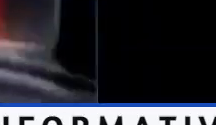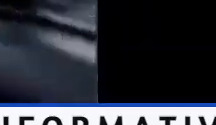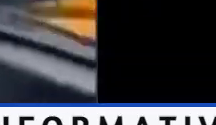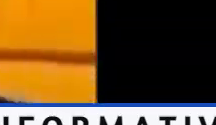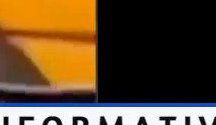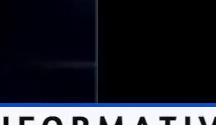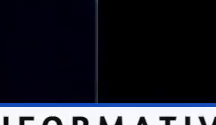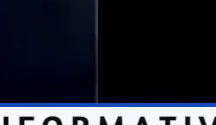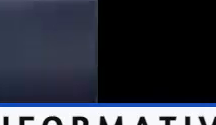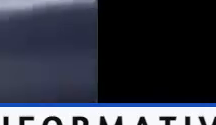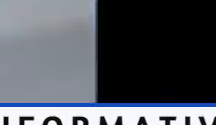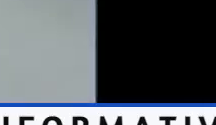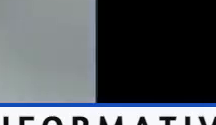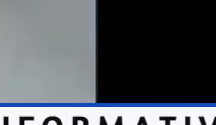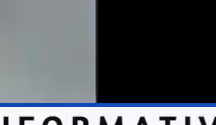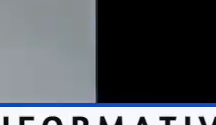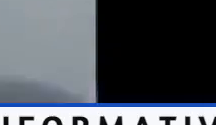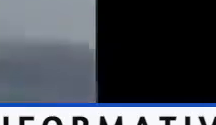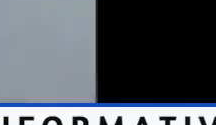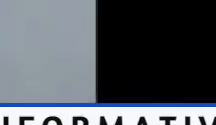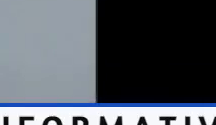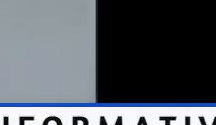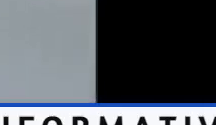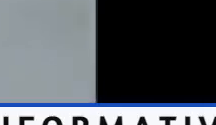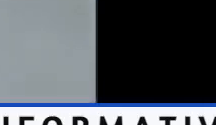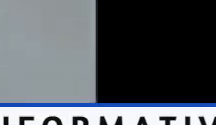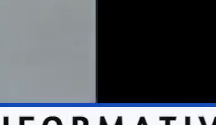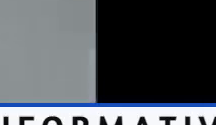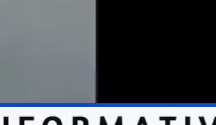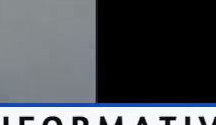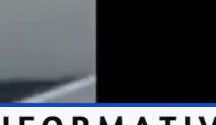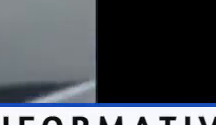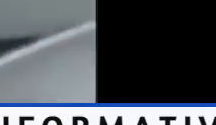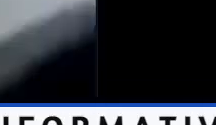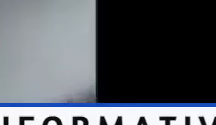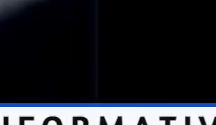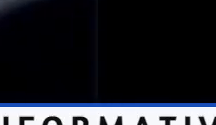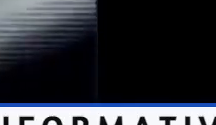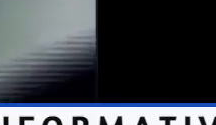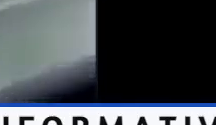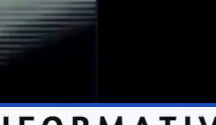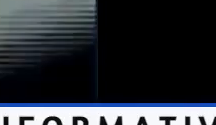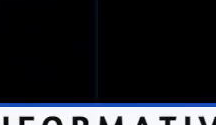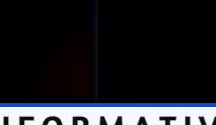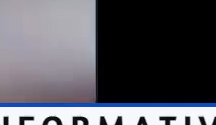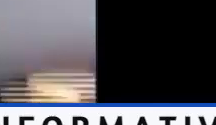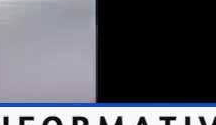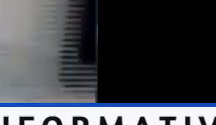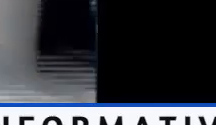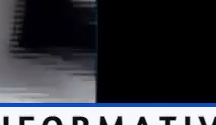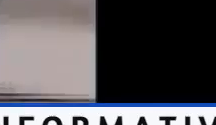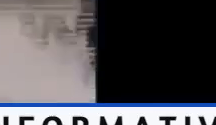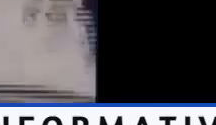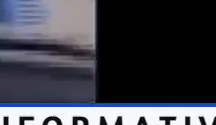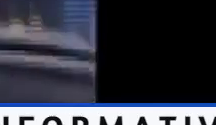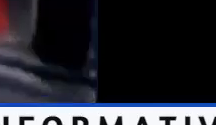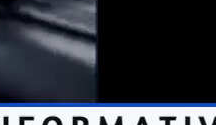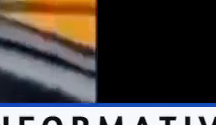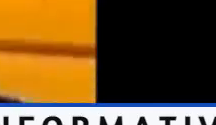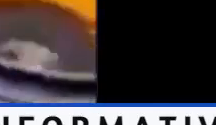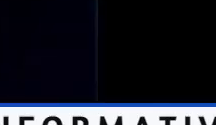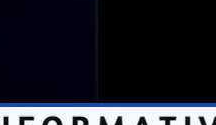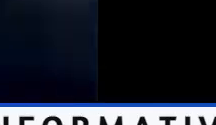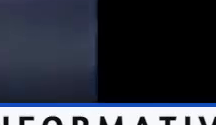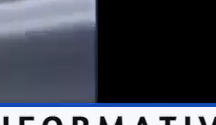conductores, las mismas personas que iban en el vehículo. El hecho ocurrió en la vía perimetral, como ustedes pueden apreciar en imágenes. Miren,